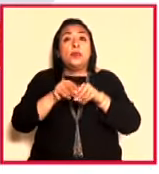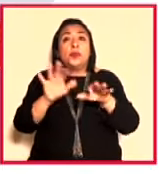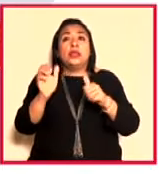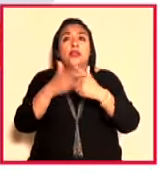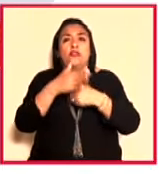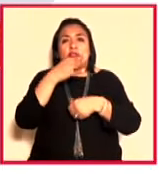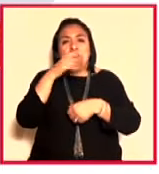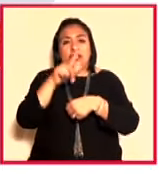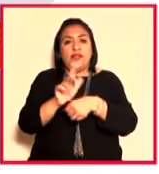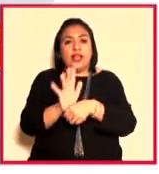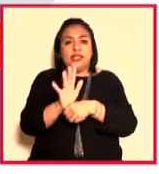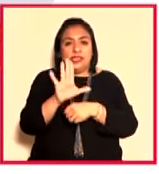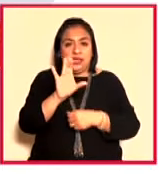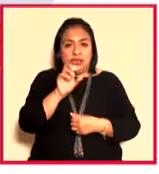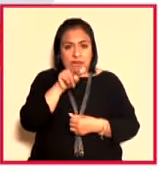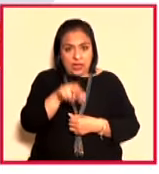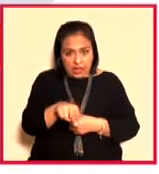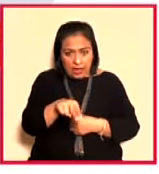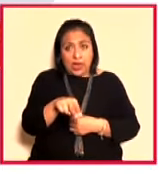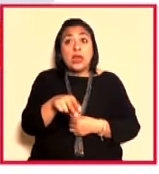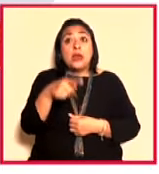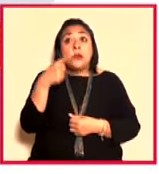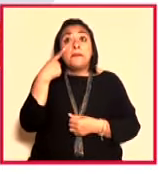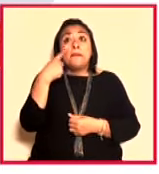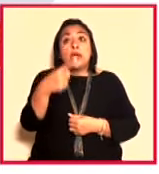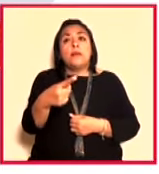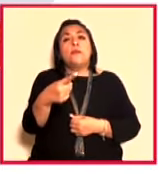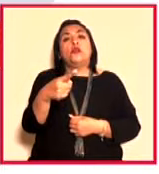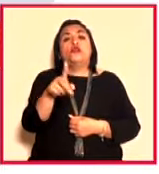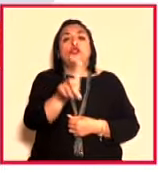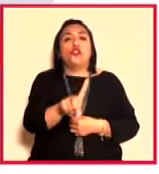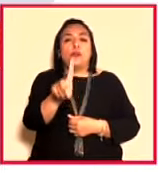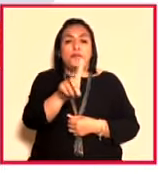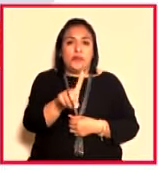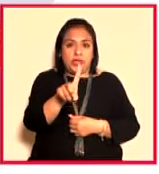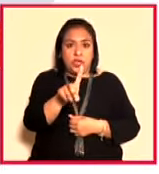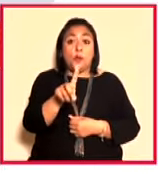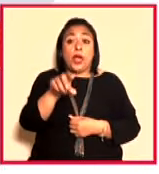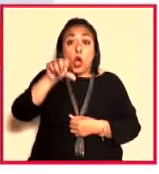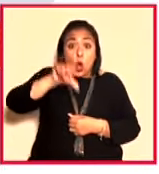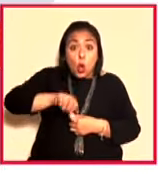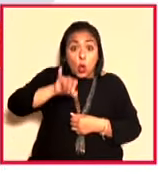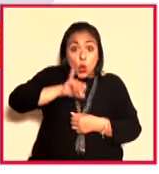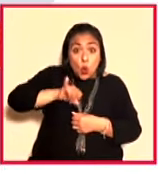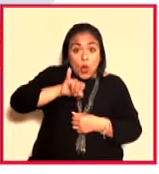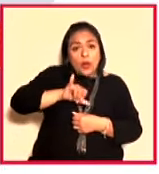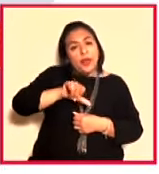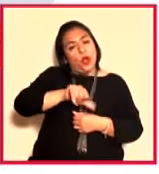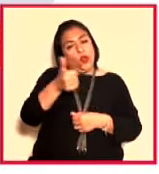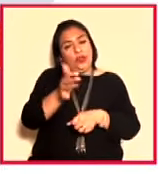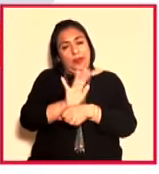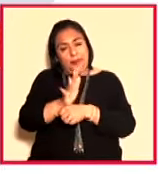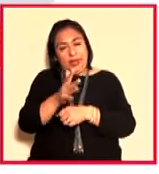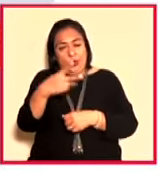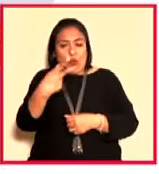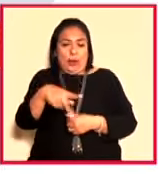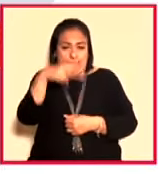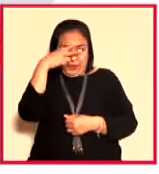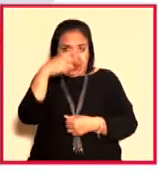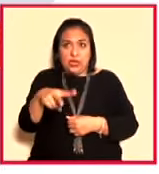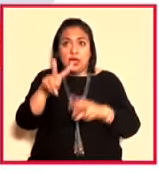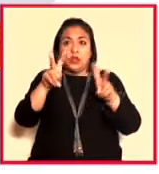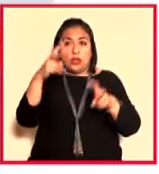Cannes y pasará, como ya lo dijo Leonardo García Tsao, este domingo. Pero hoy jueves pasa otra película de cine mexicano, Viaje por una